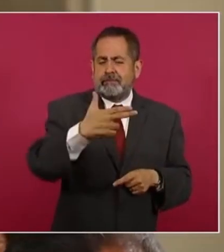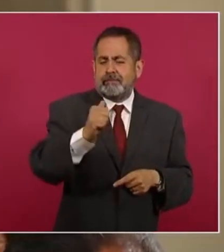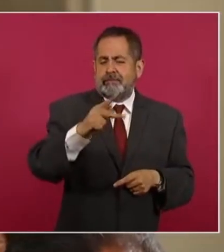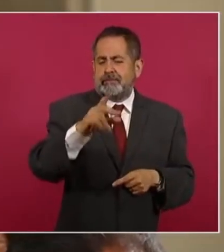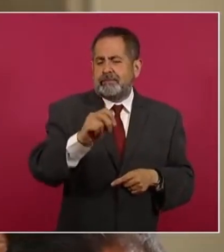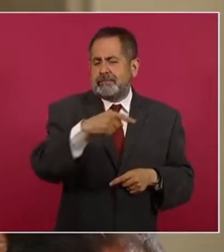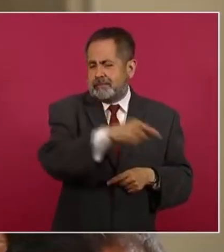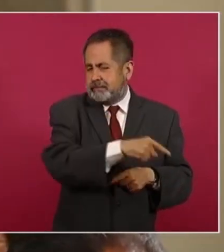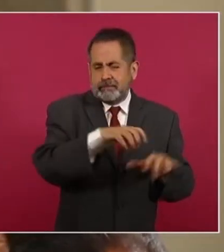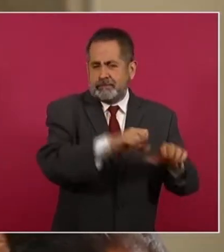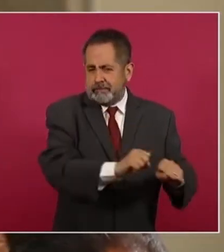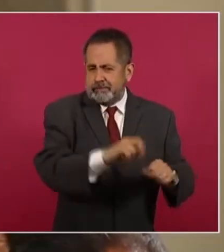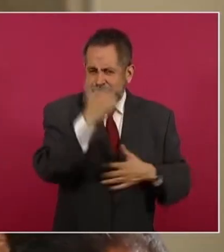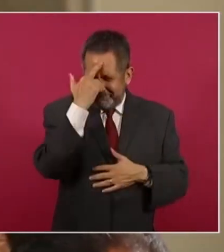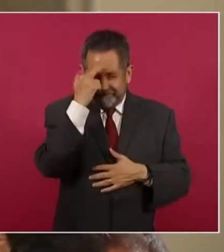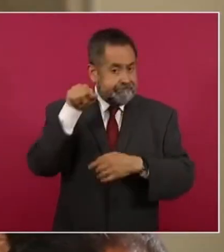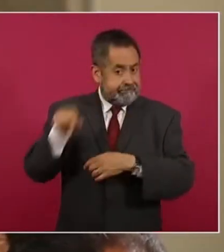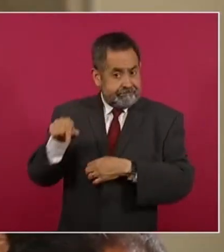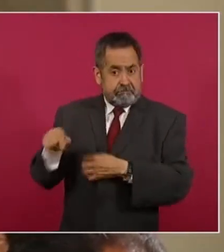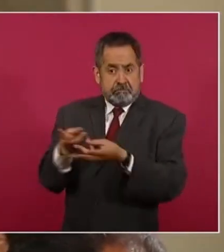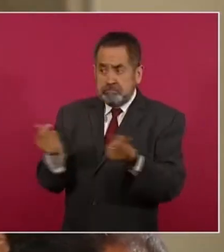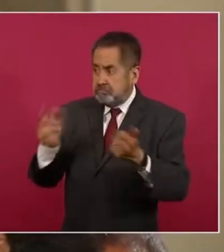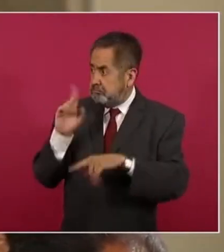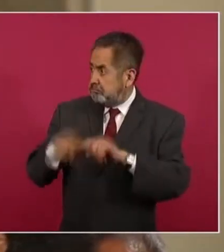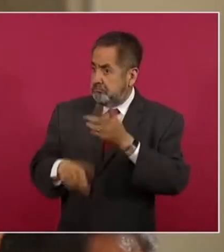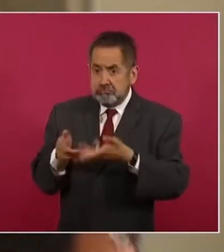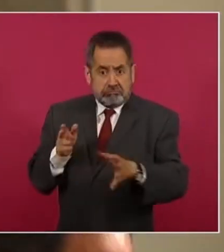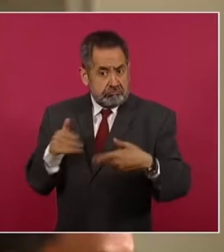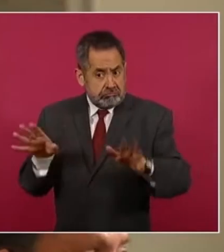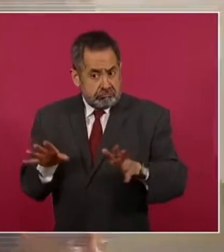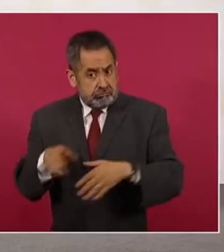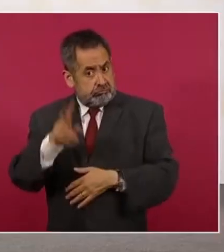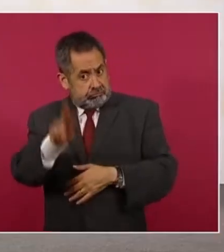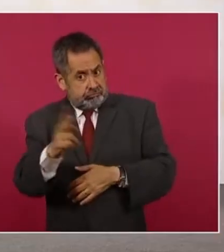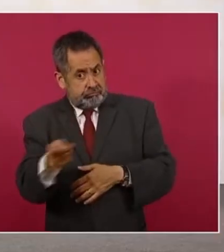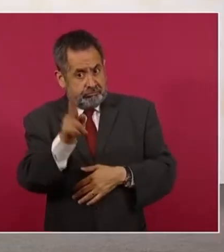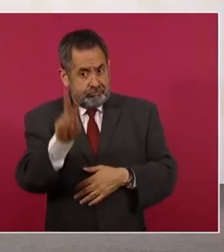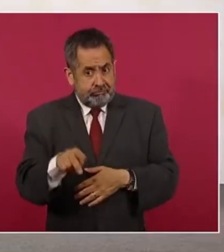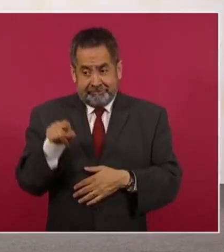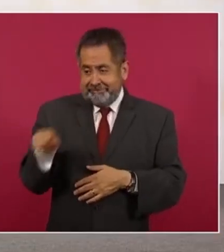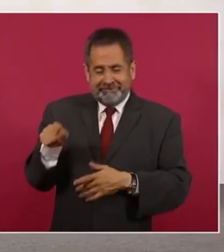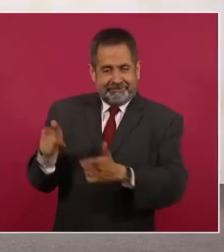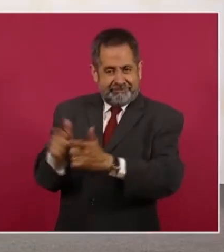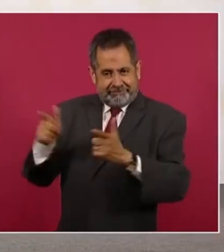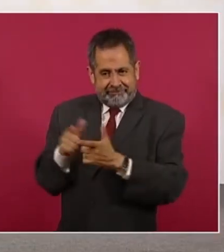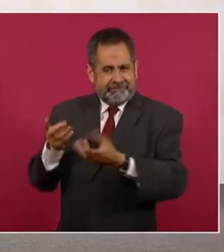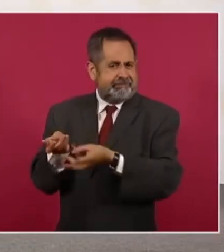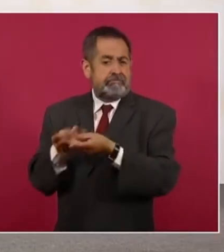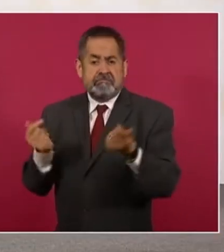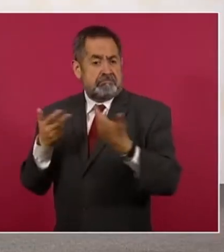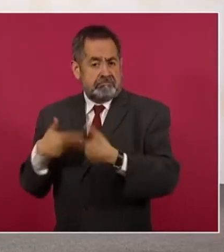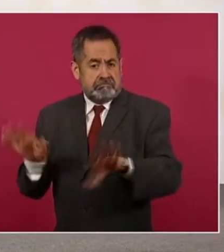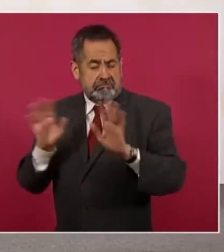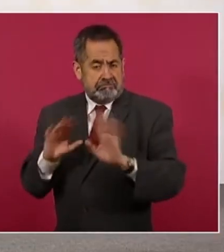El presidente Andrés Manuel López Obrador informó que su administración disolvió una selecta unidad antidrogas que colaboró con la DEA de Estados Unidos para luchar contra el